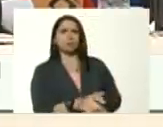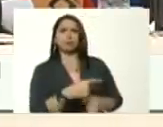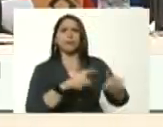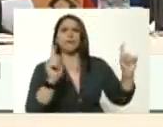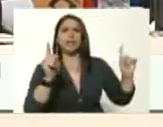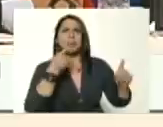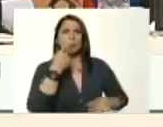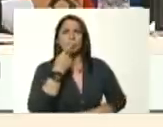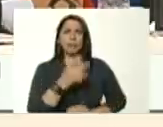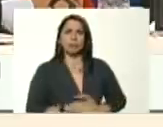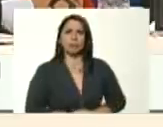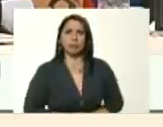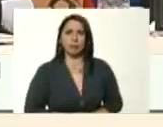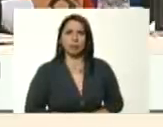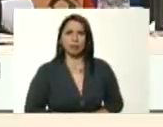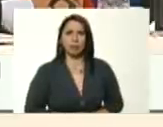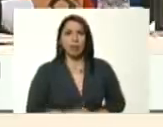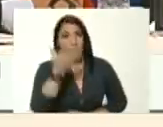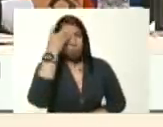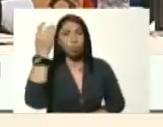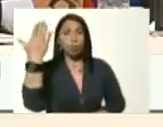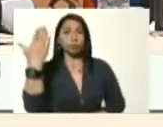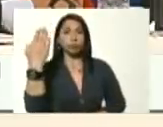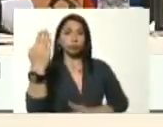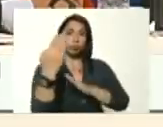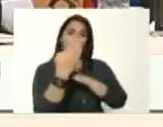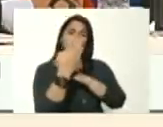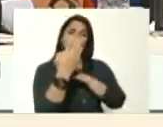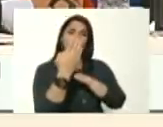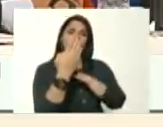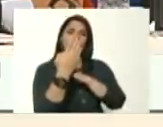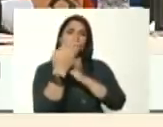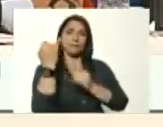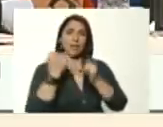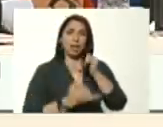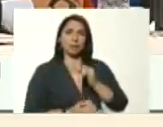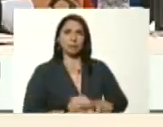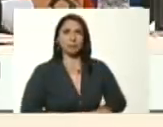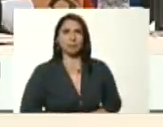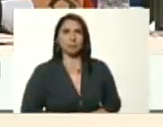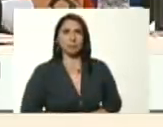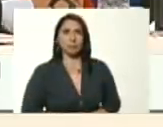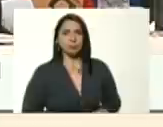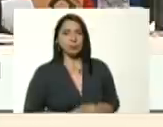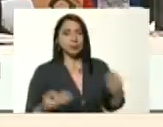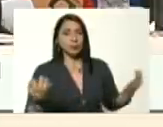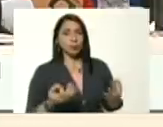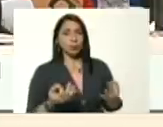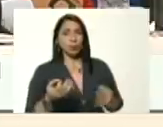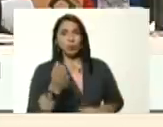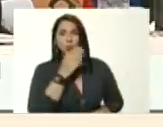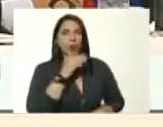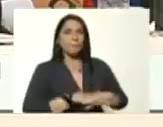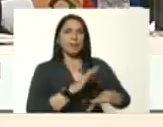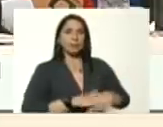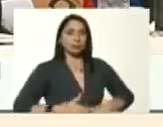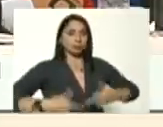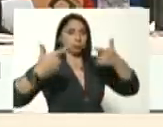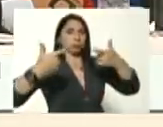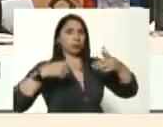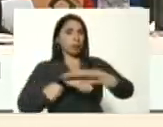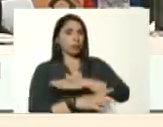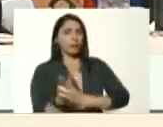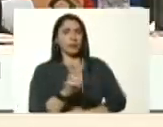y en el nombre de dios que nos proteja al final estoy seguro que no se va a dar pero si llegara a dar un conflicto